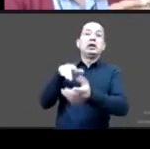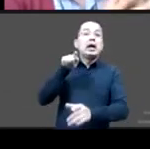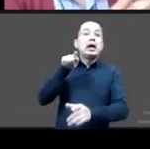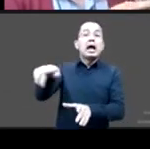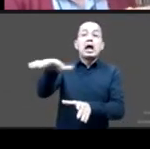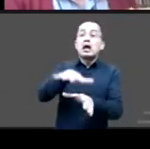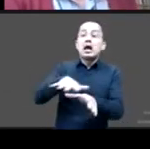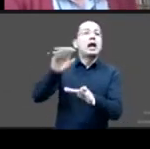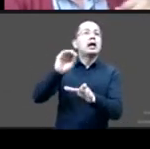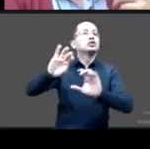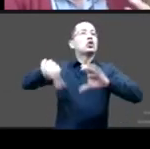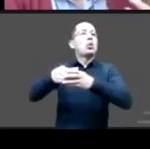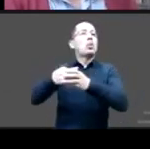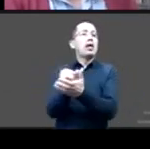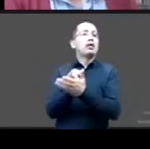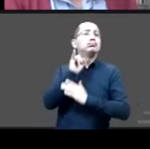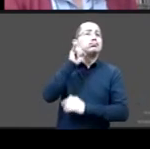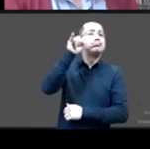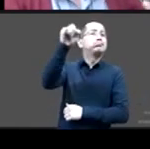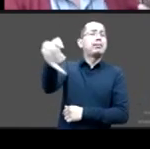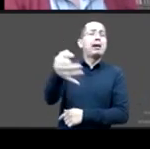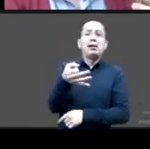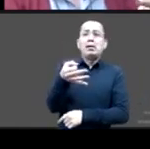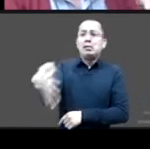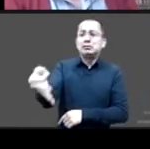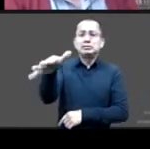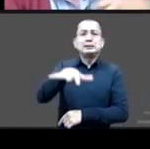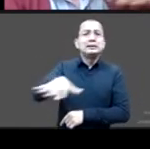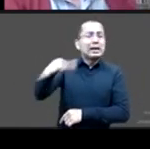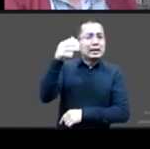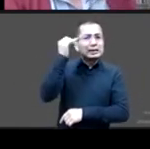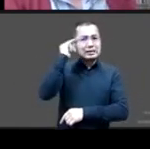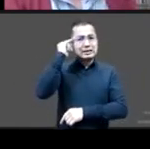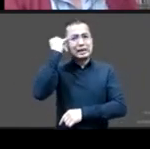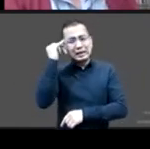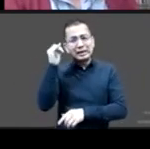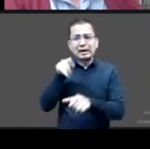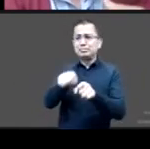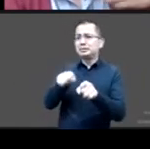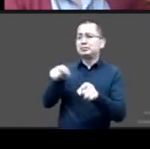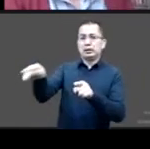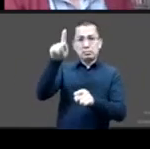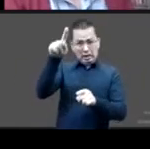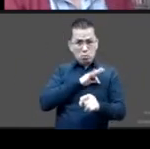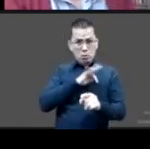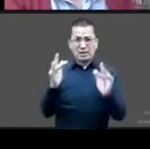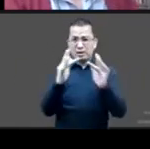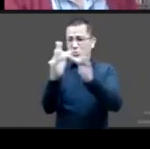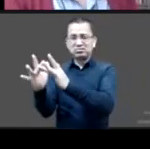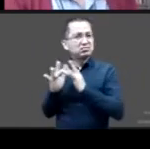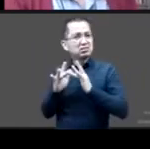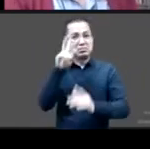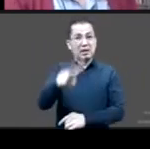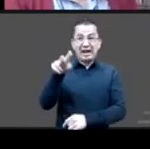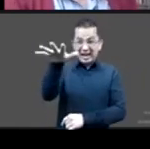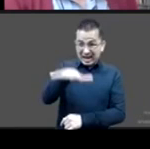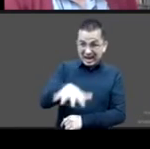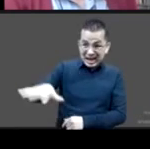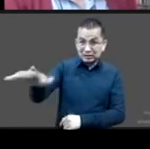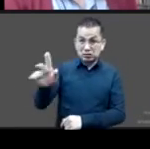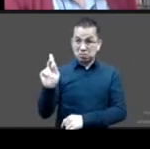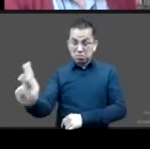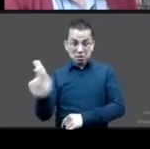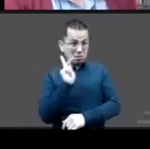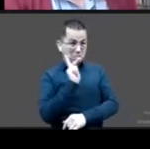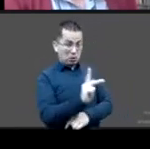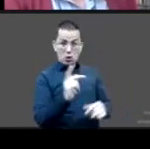donde las oportunidades educativas son muy limitadas, pero además la educación es muy poco pertinente, no refleja las realidades de los contextos